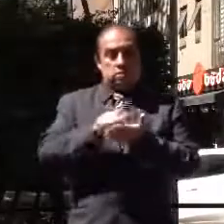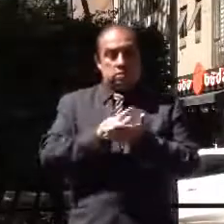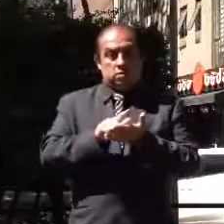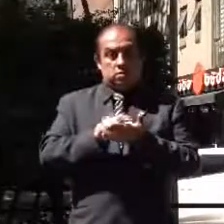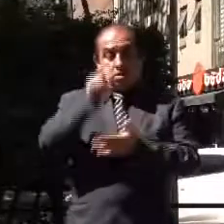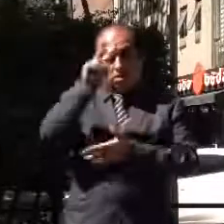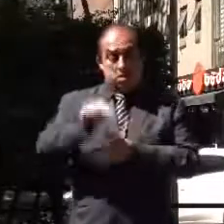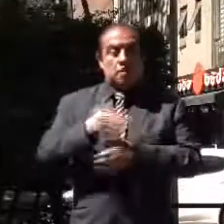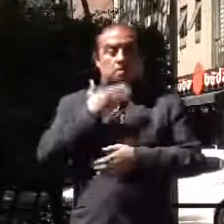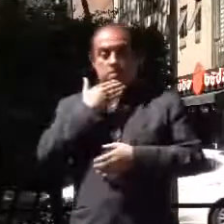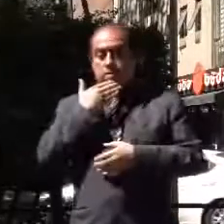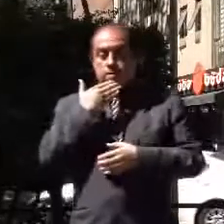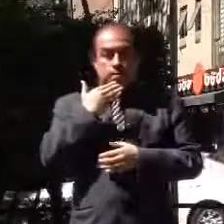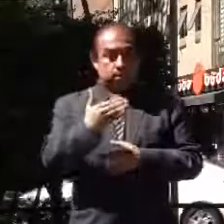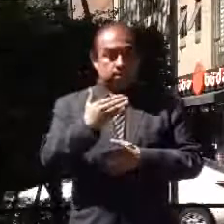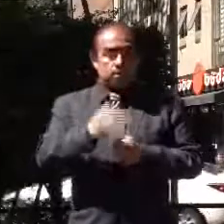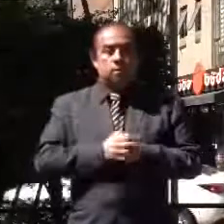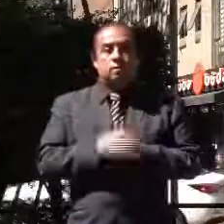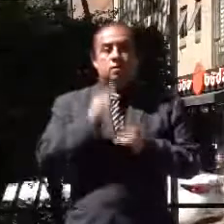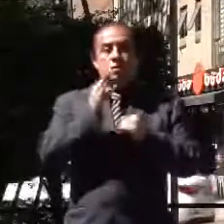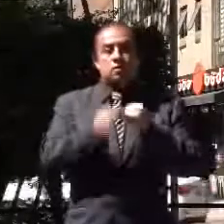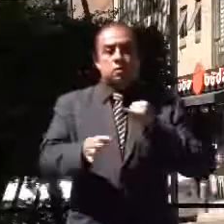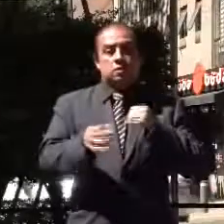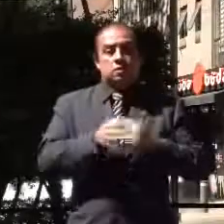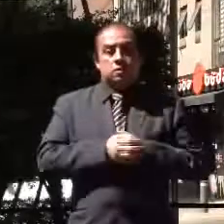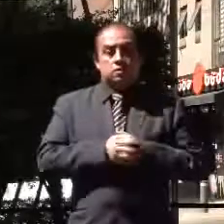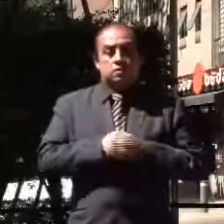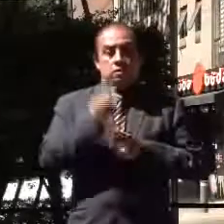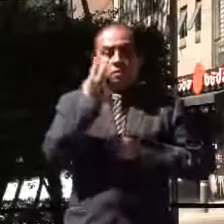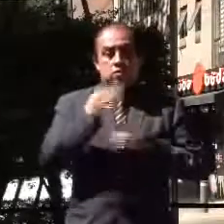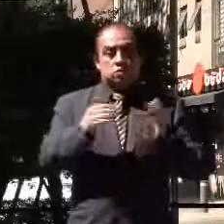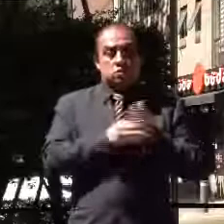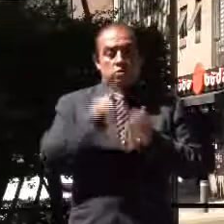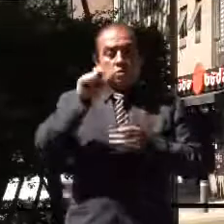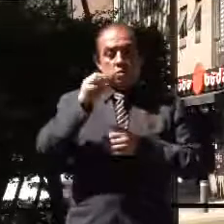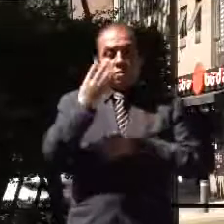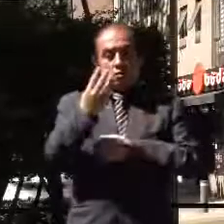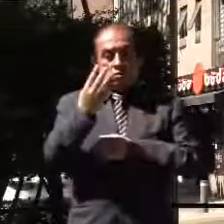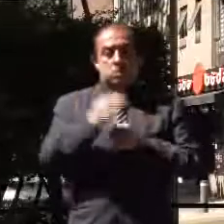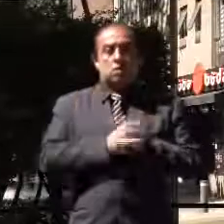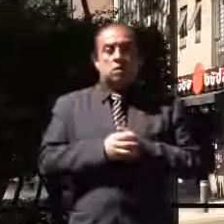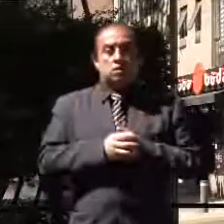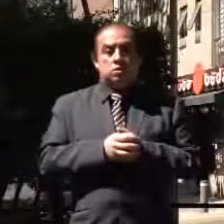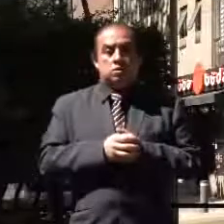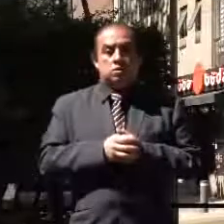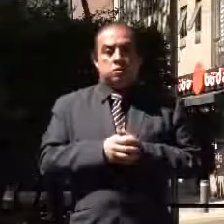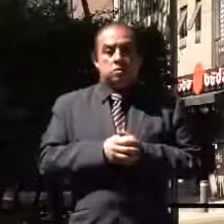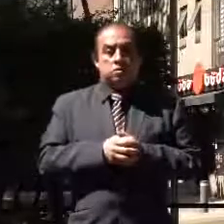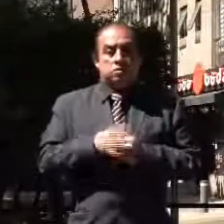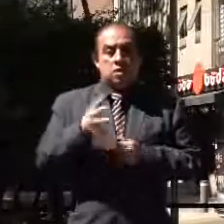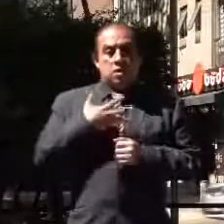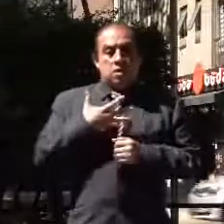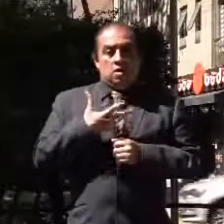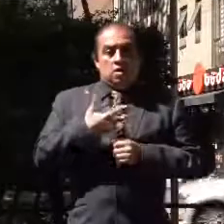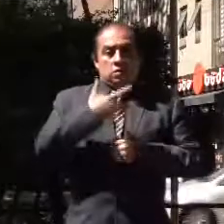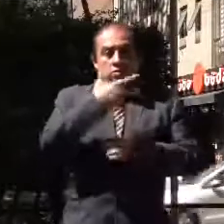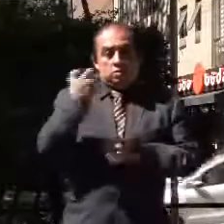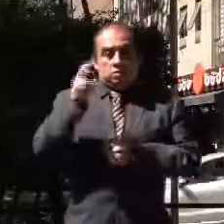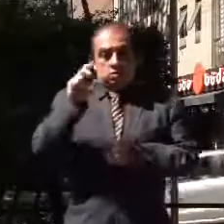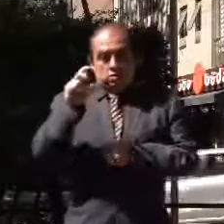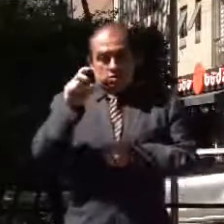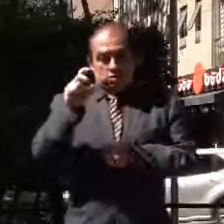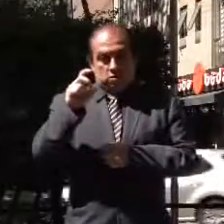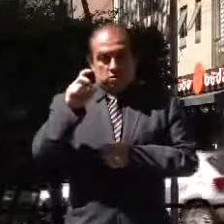es buenísimo, y al finalizar en el 2024 quedarán los 830,